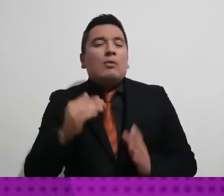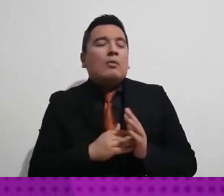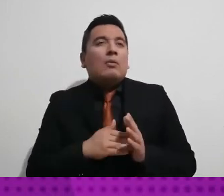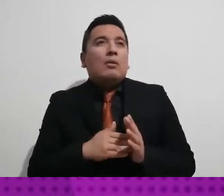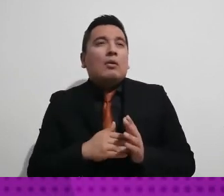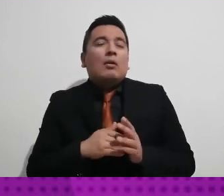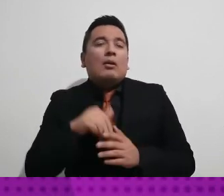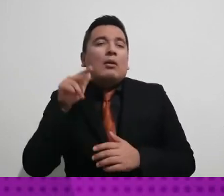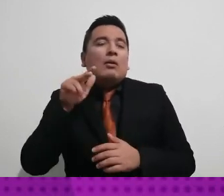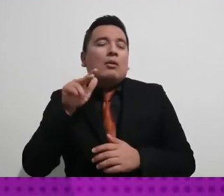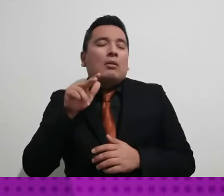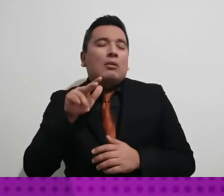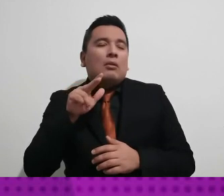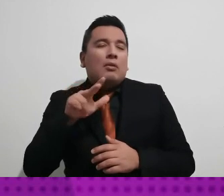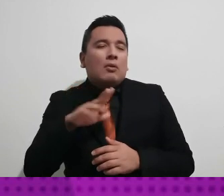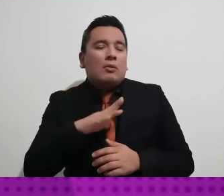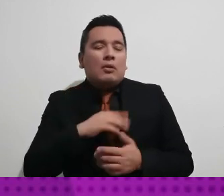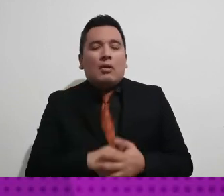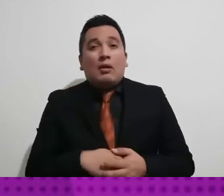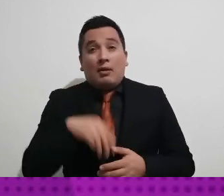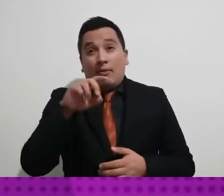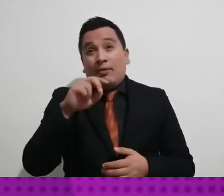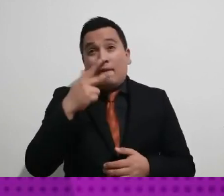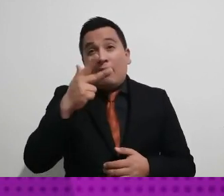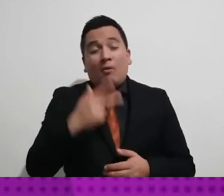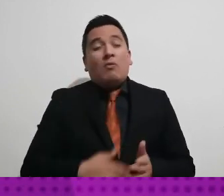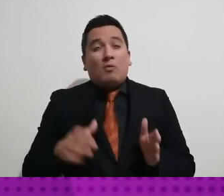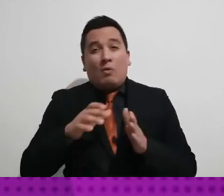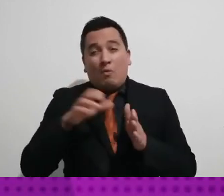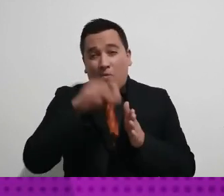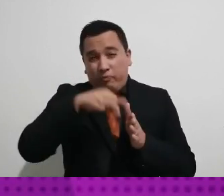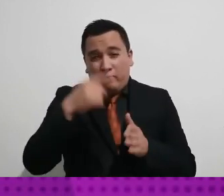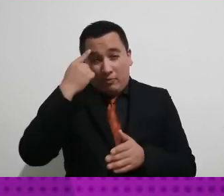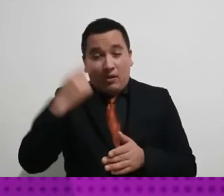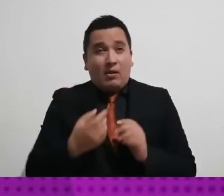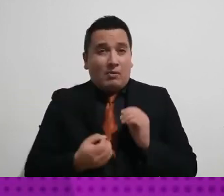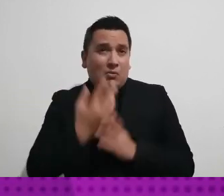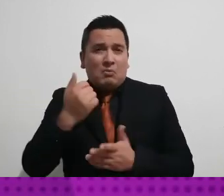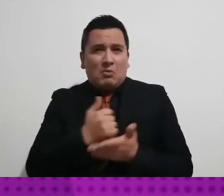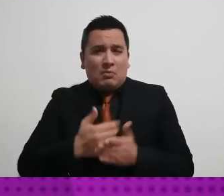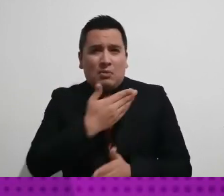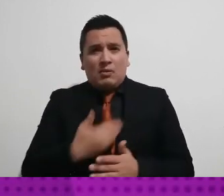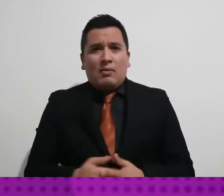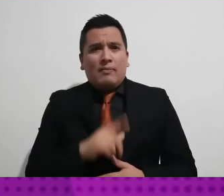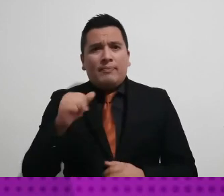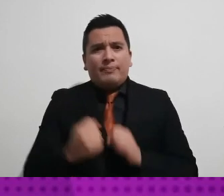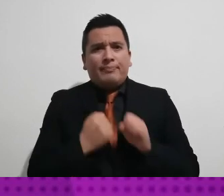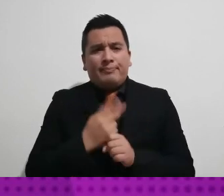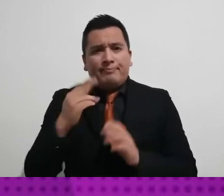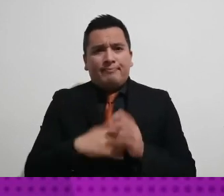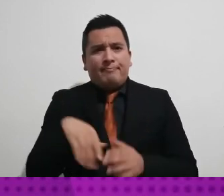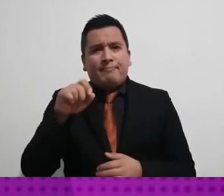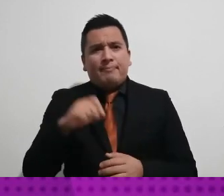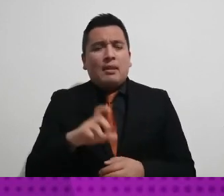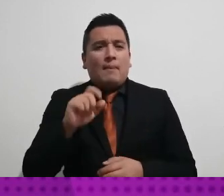tuvimos en 2018 38 elecciones para también renovar los ayuntamientos y posteriormente